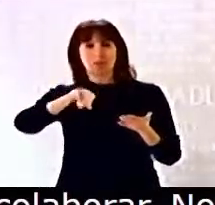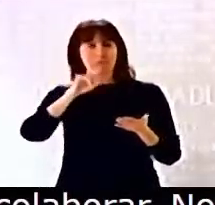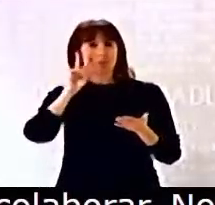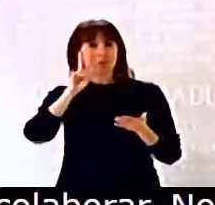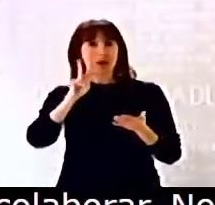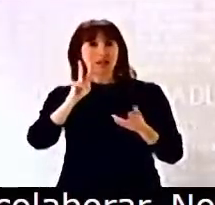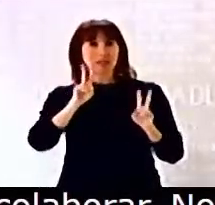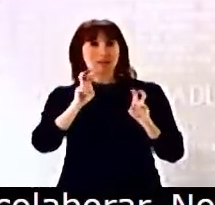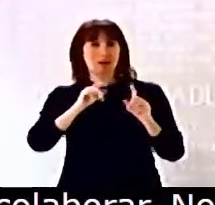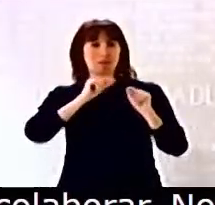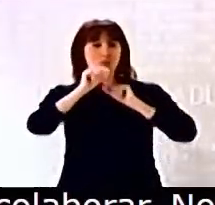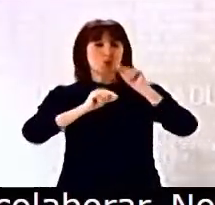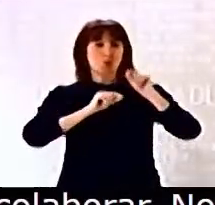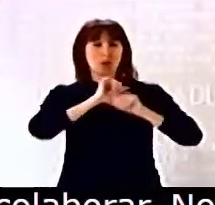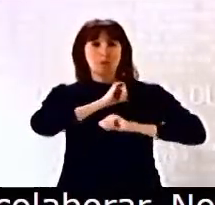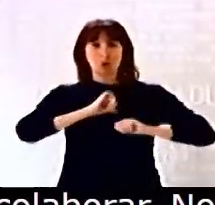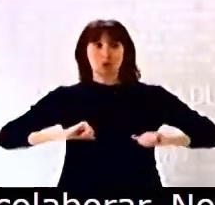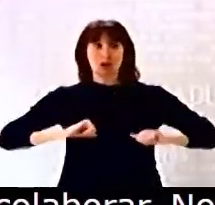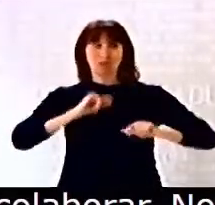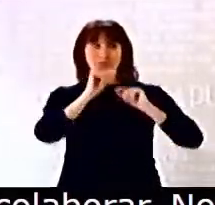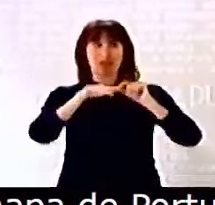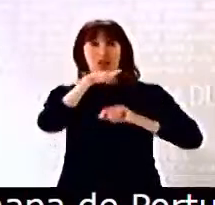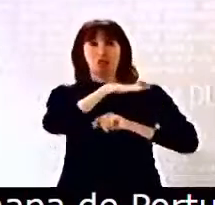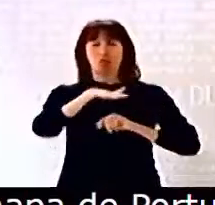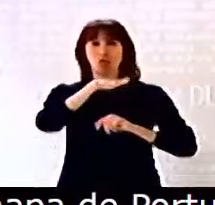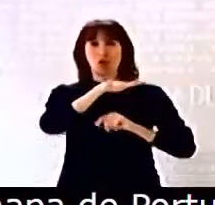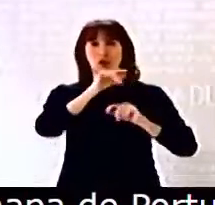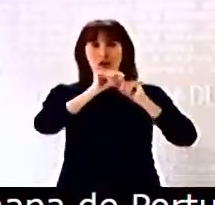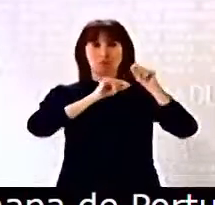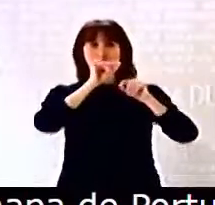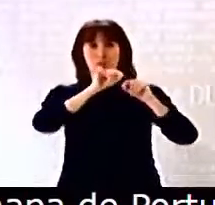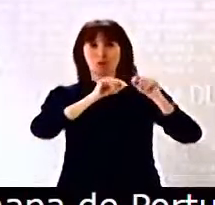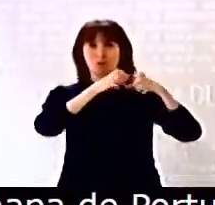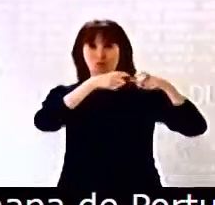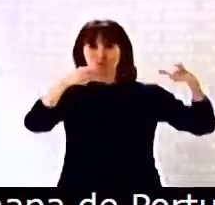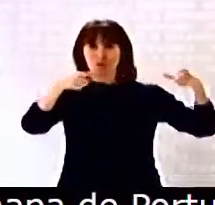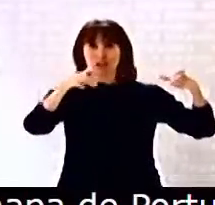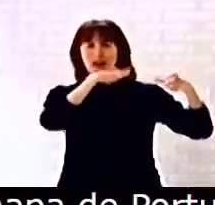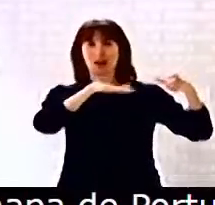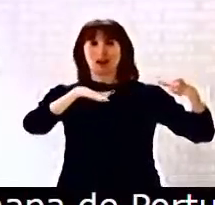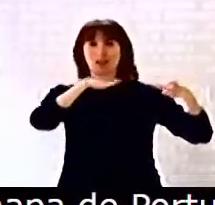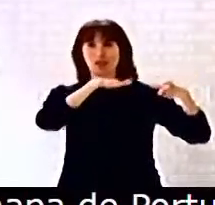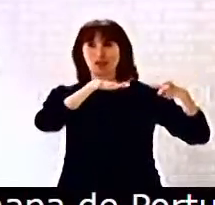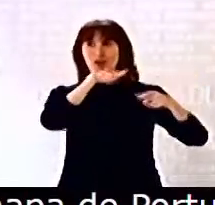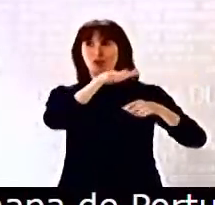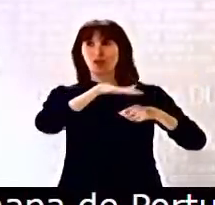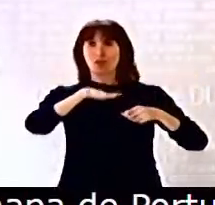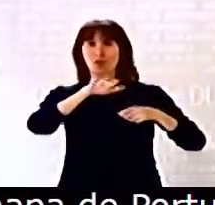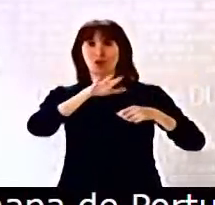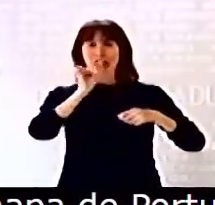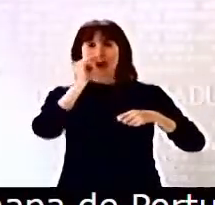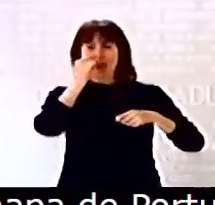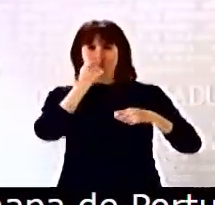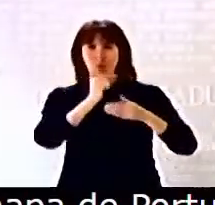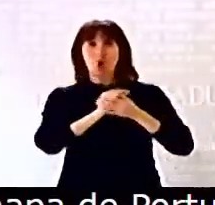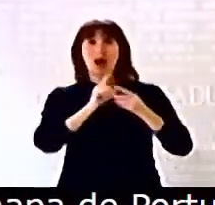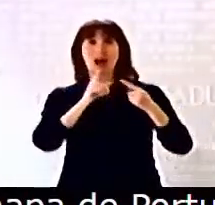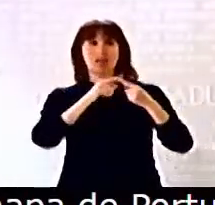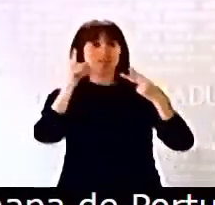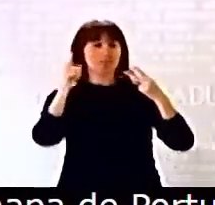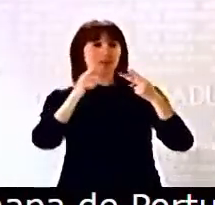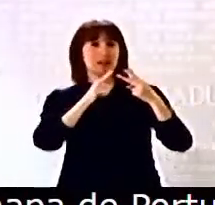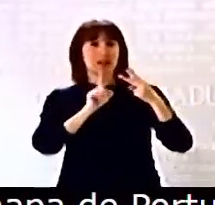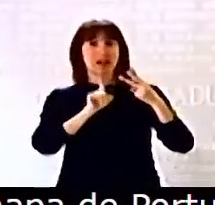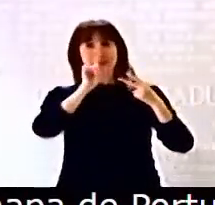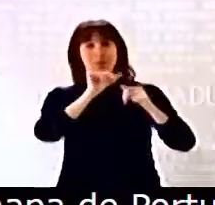Portugal, los focos se sitúan en el área metropolitana de Lisboa y en el